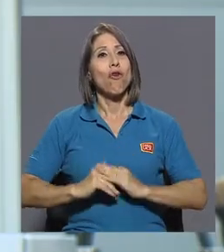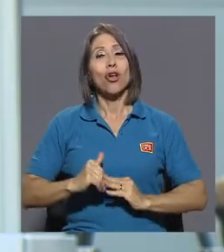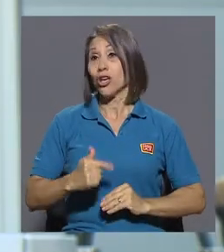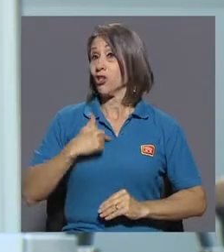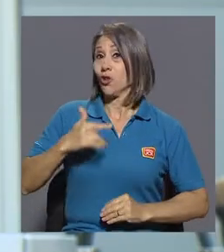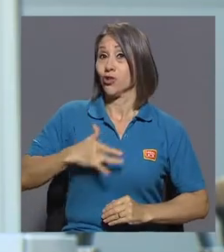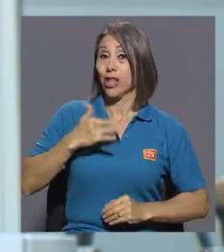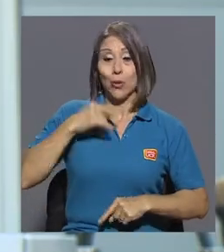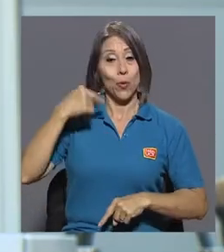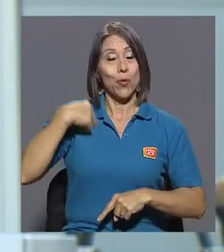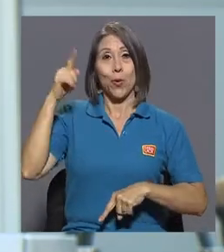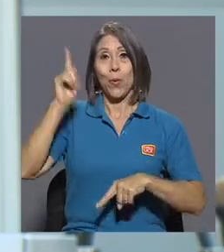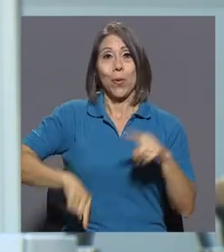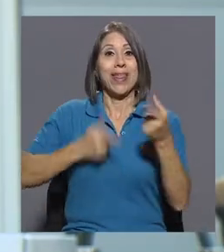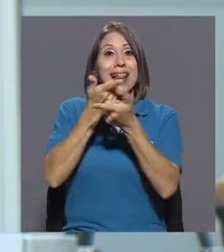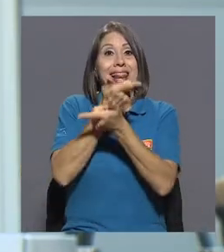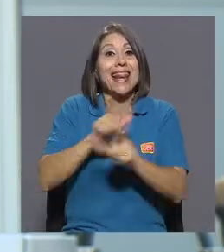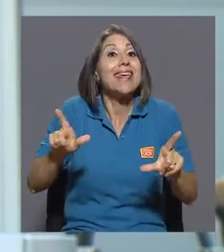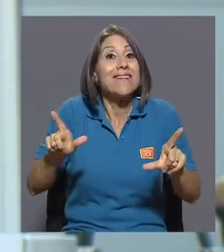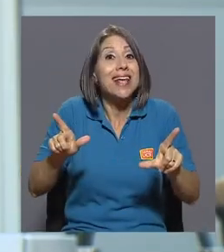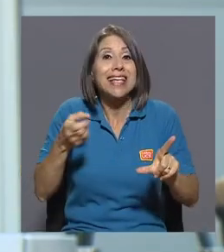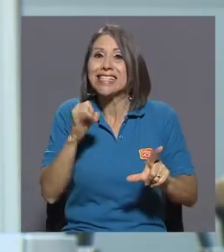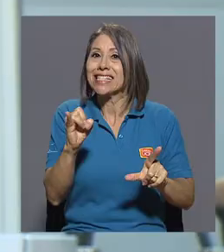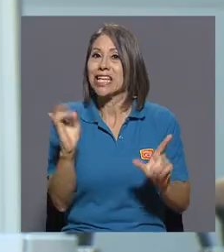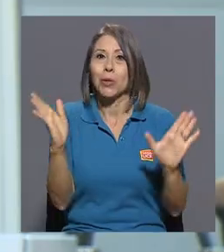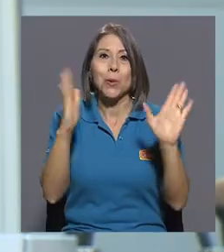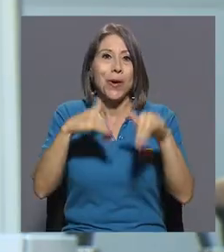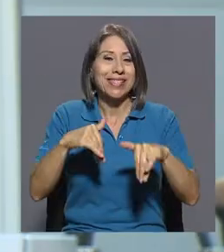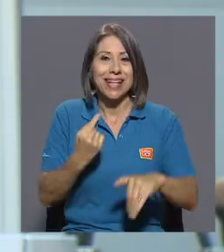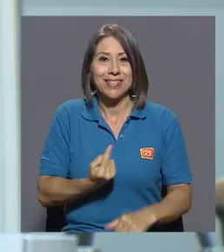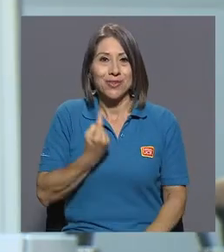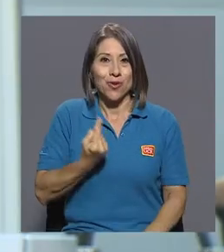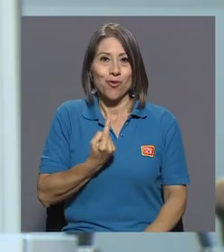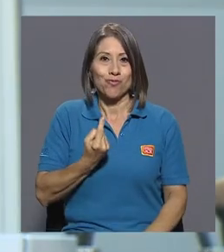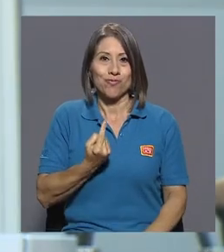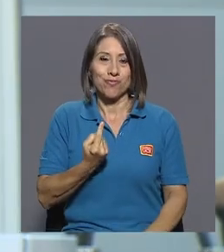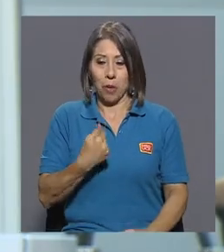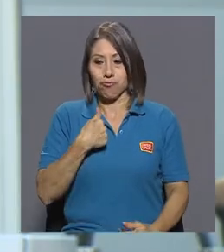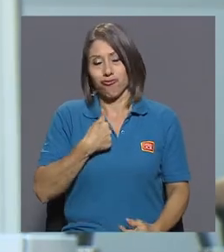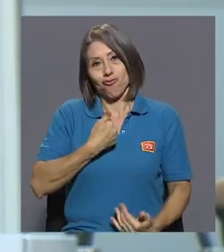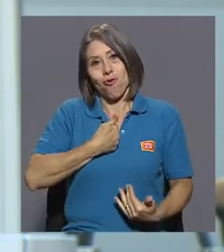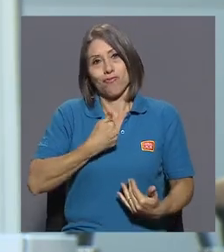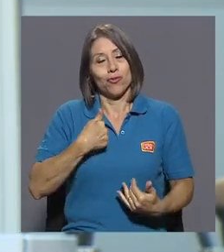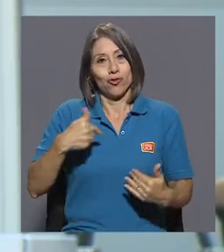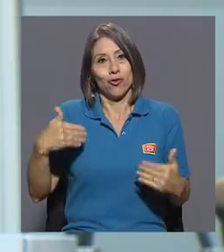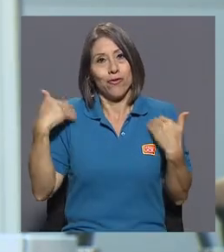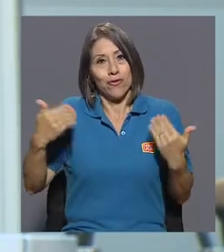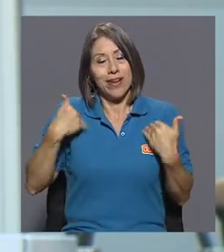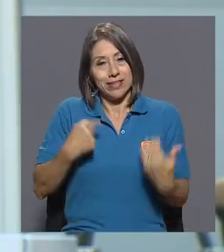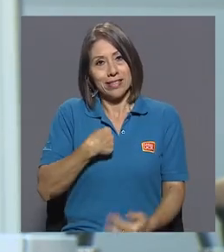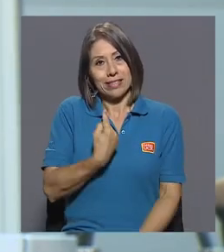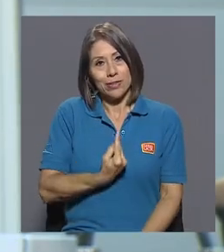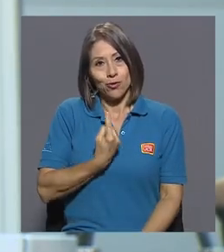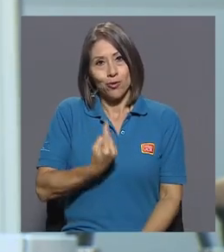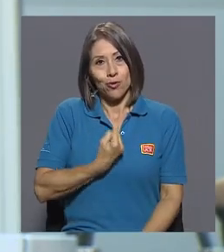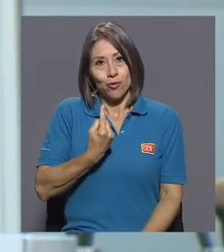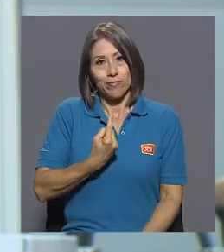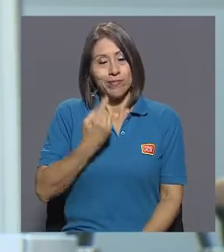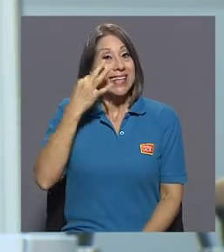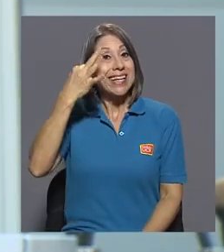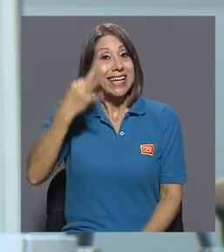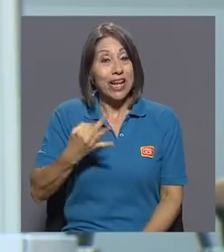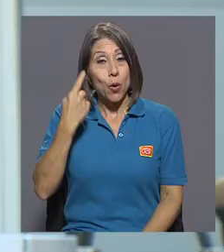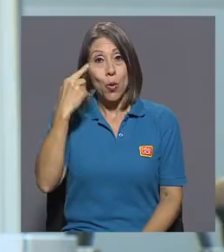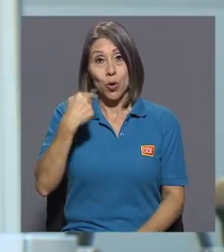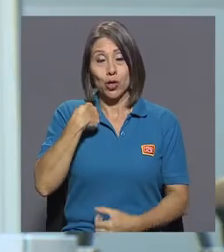solo. Por lo menos en el caso mío, yo soy feliz estando solo. Creo que por lo que hago y donde me desarrollo,